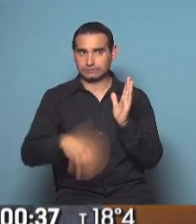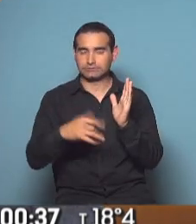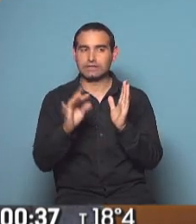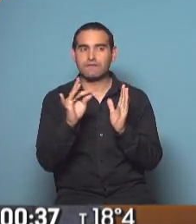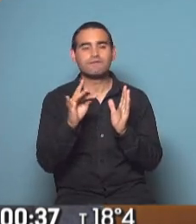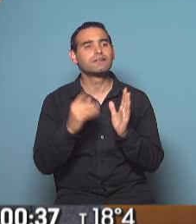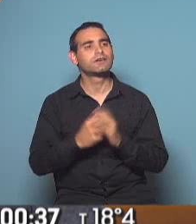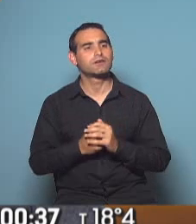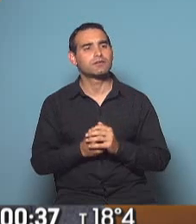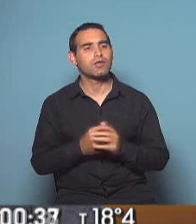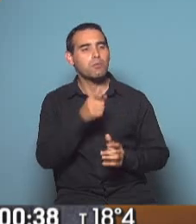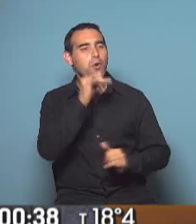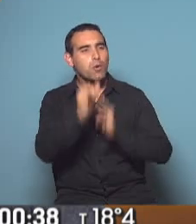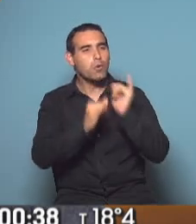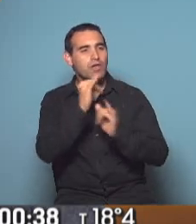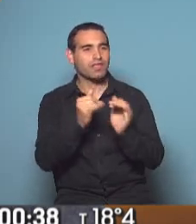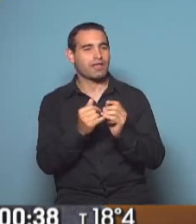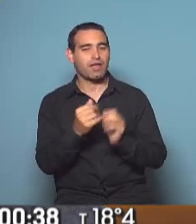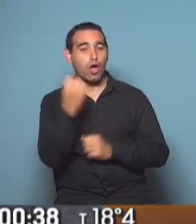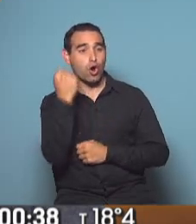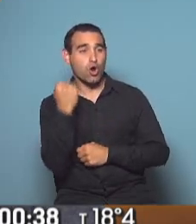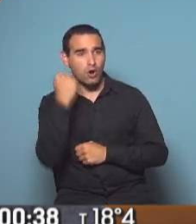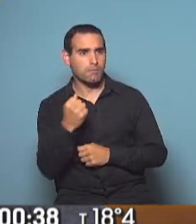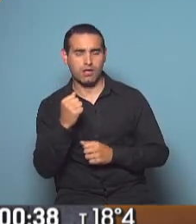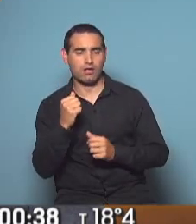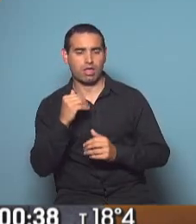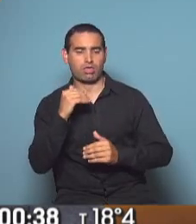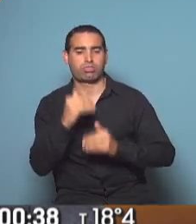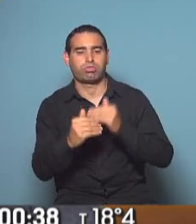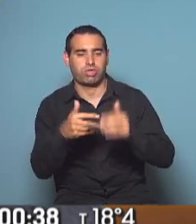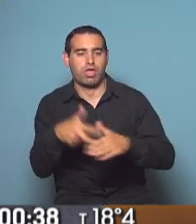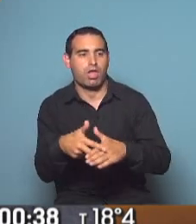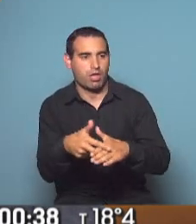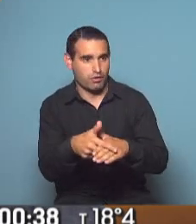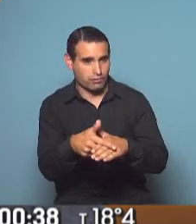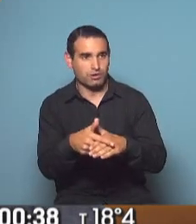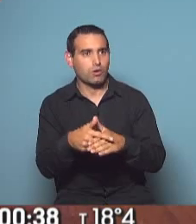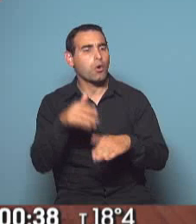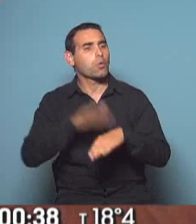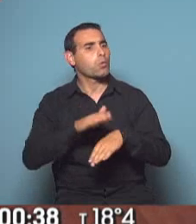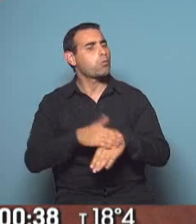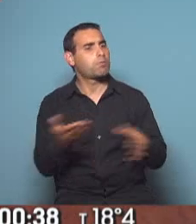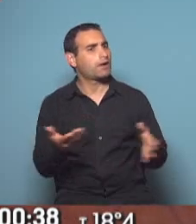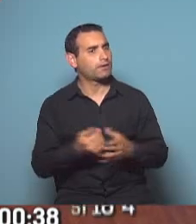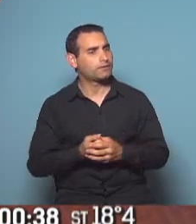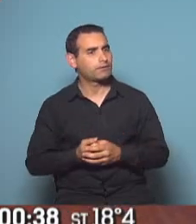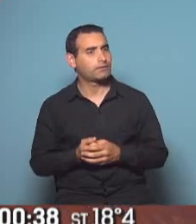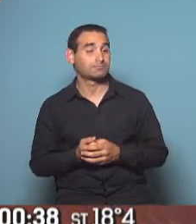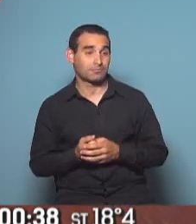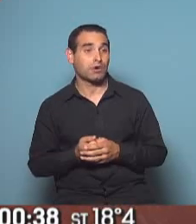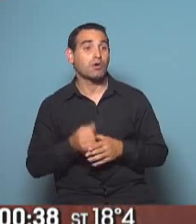decías que la raíz del subdesarrollo está, o una de las raíces del subdesarrollo, está